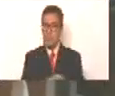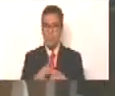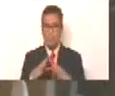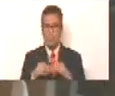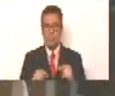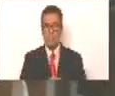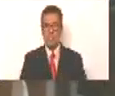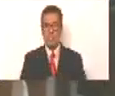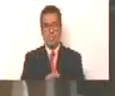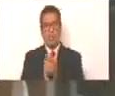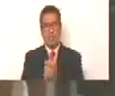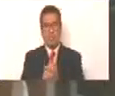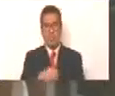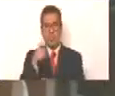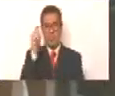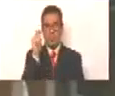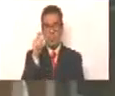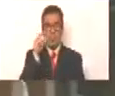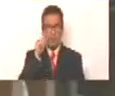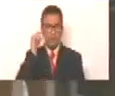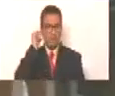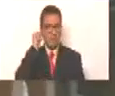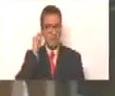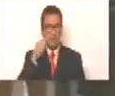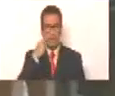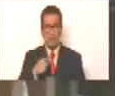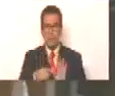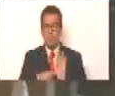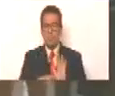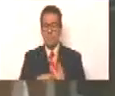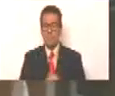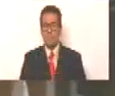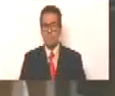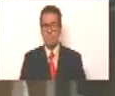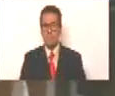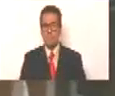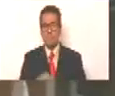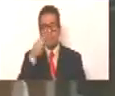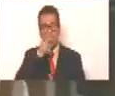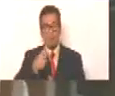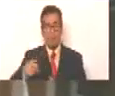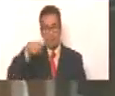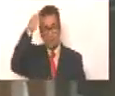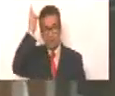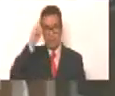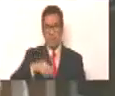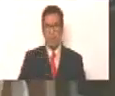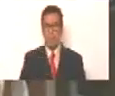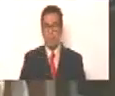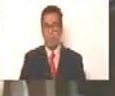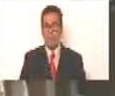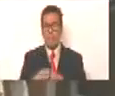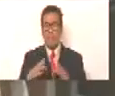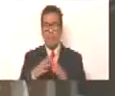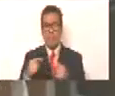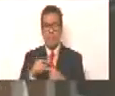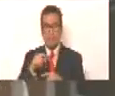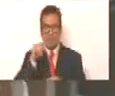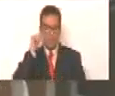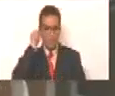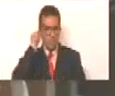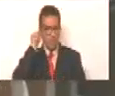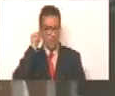y colegas diputados. Nos visibilizó a los pueblos indígenas, a los afros, a las mujeres víctimas